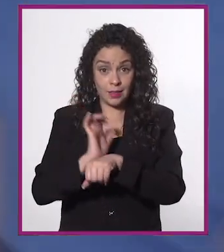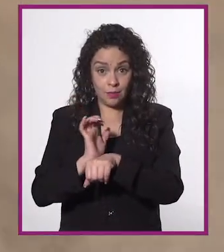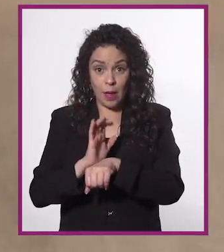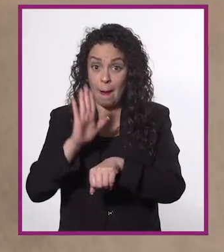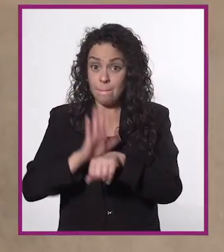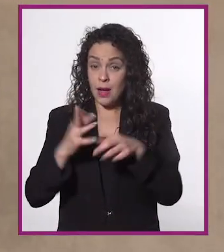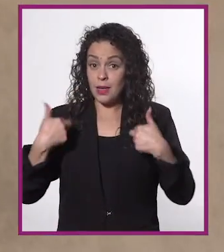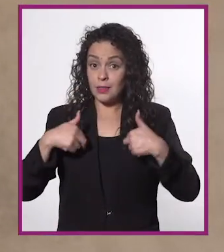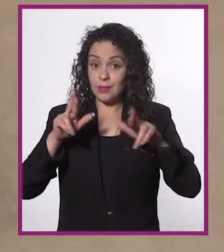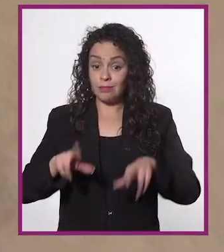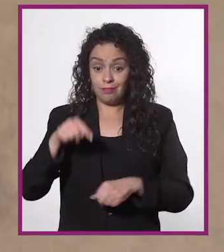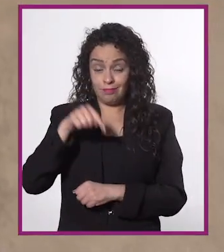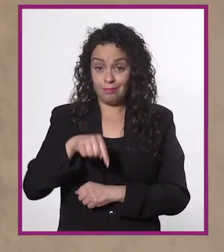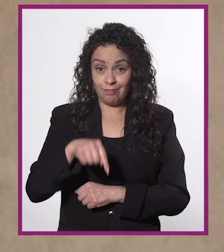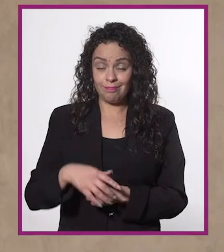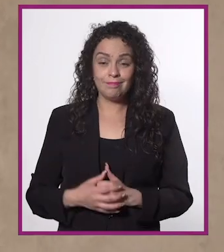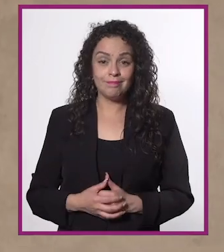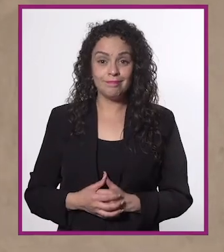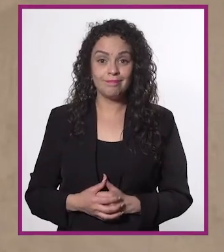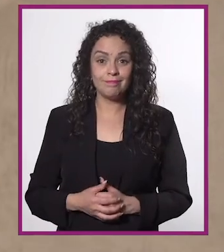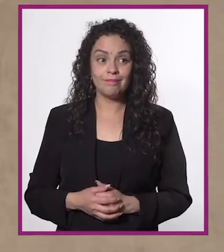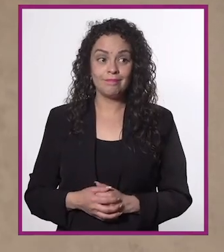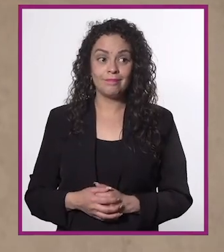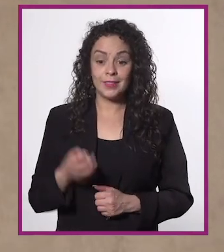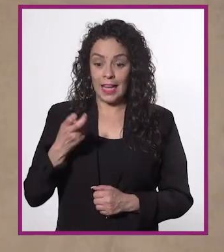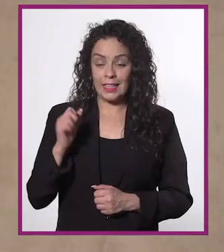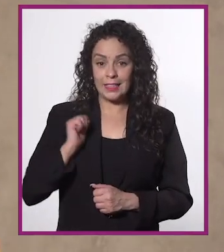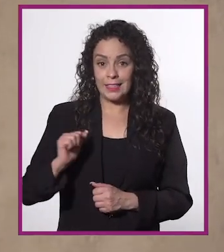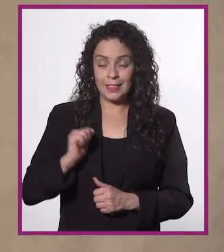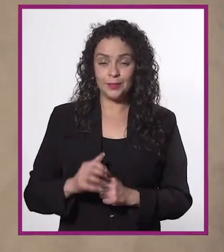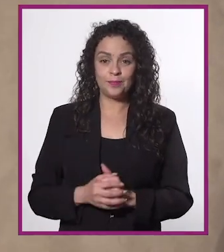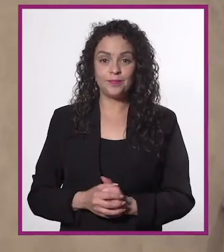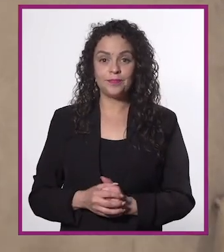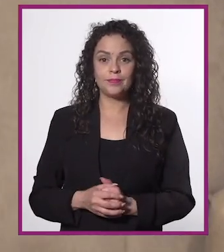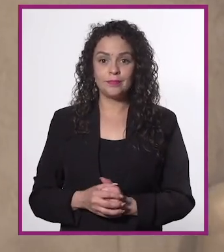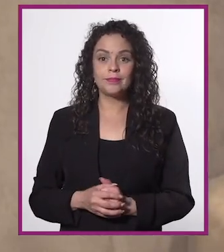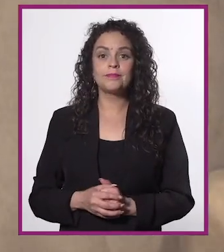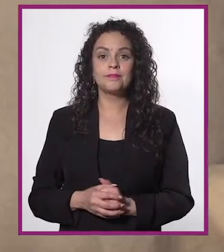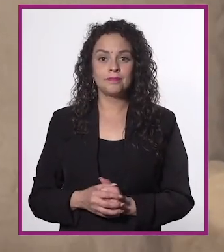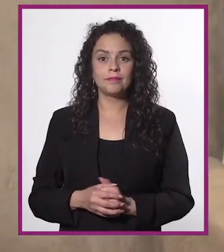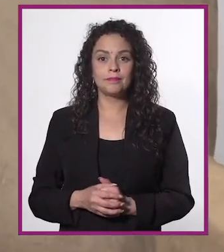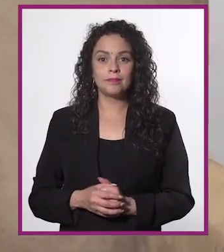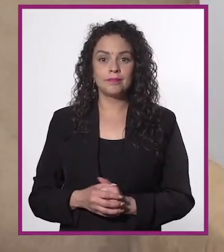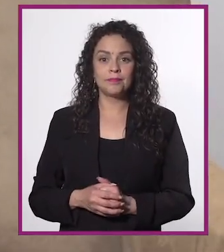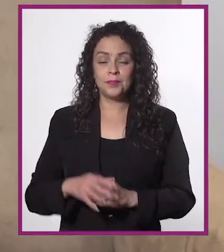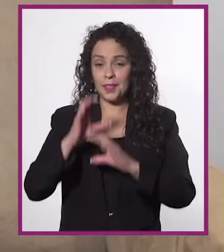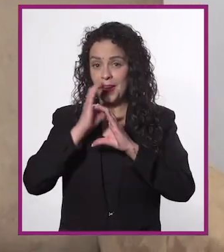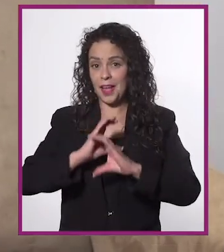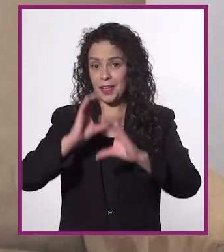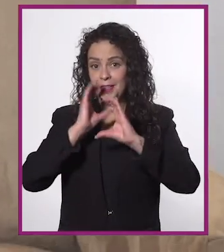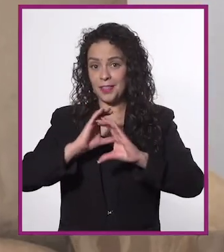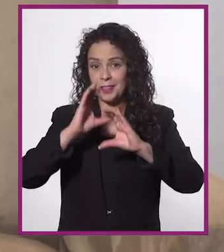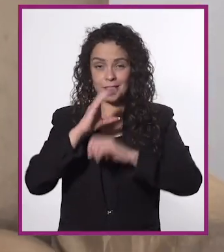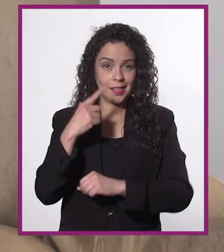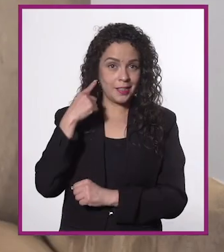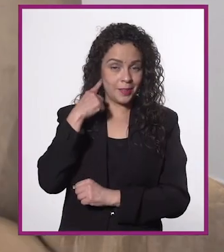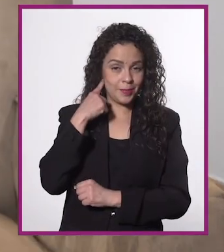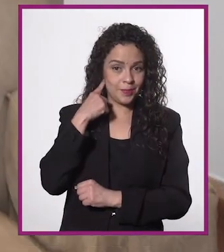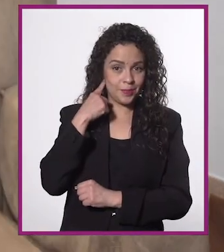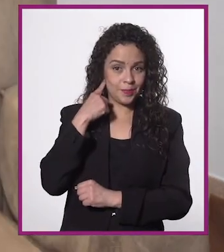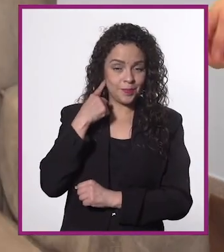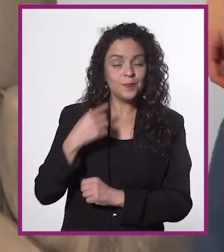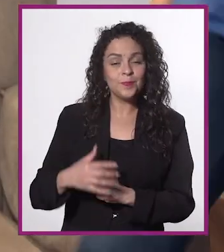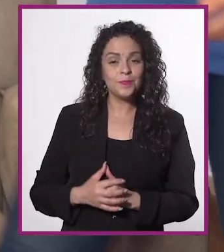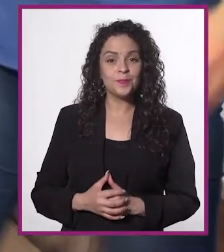cine. Como una gatita llegaré de un salto a tu balcón. ¡Miau!